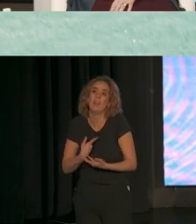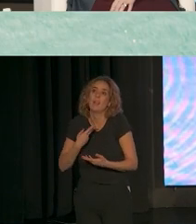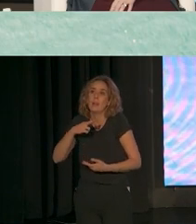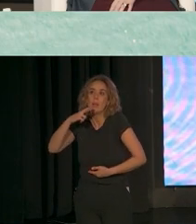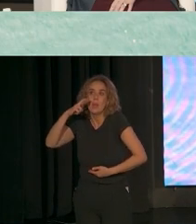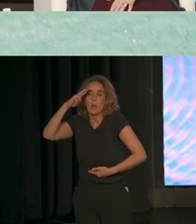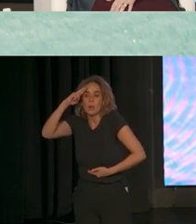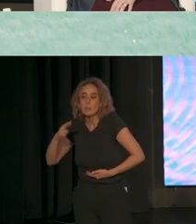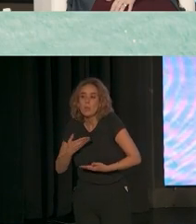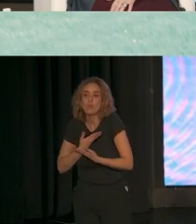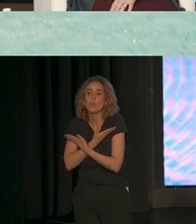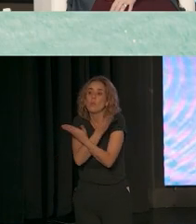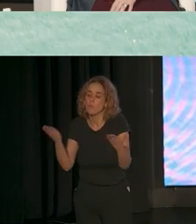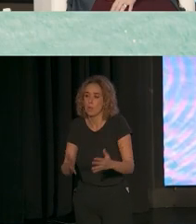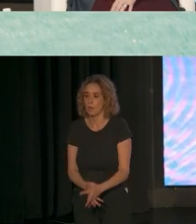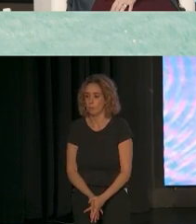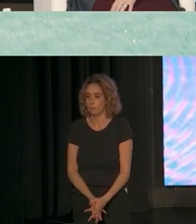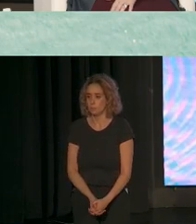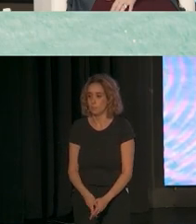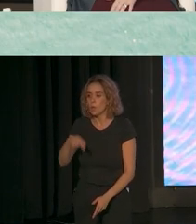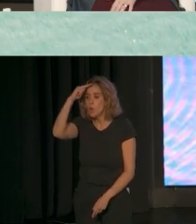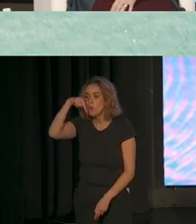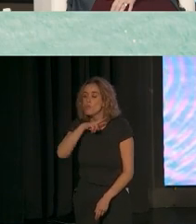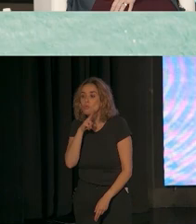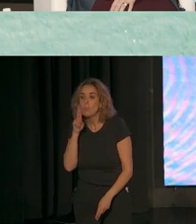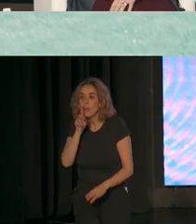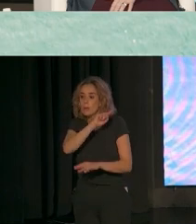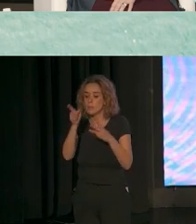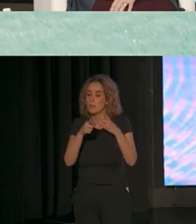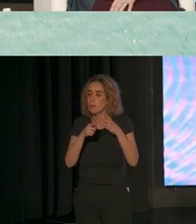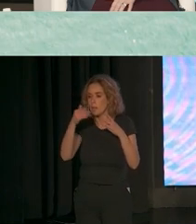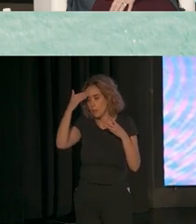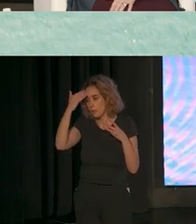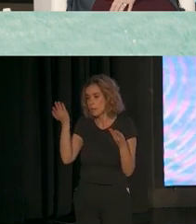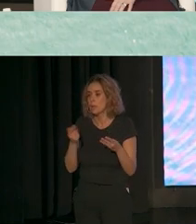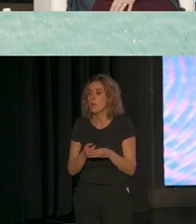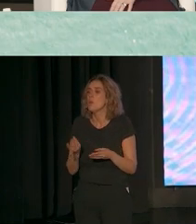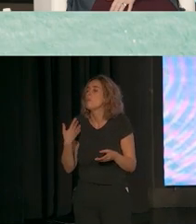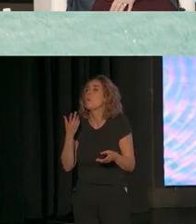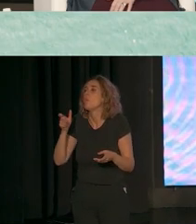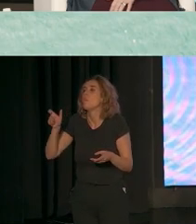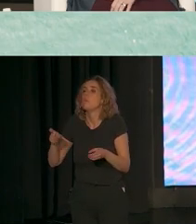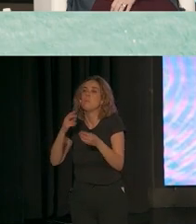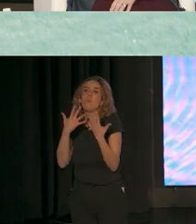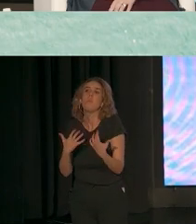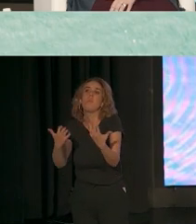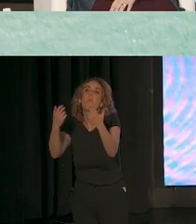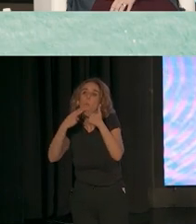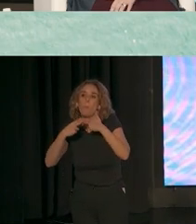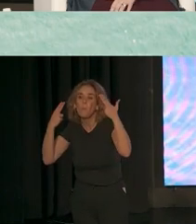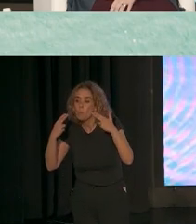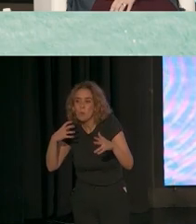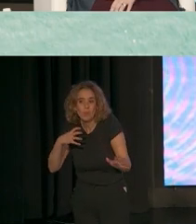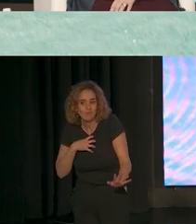padres. Los padres, el tercer principio sería, no pueden ser unos participantes, no pueden ser público. Evidentemente,